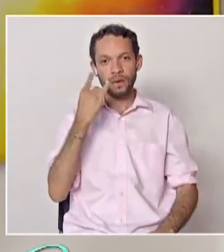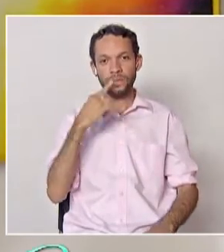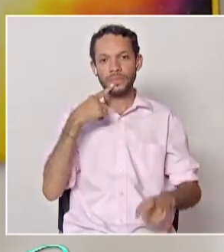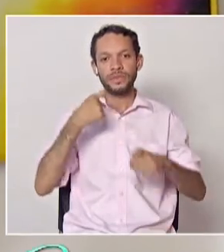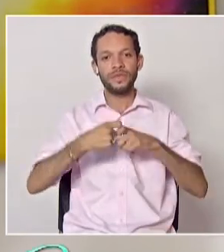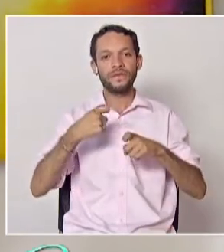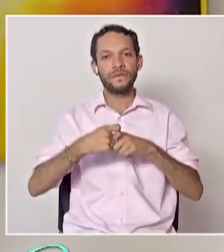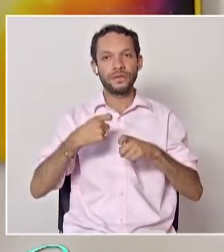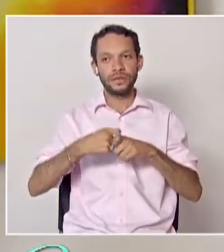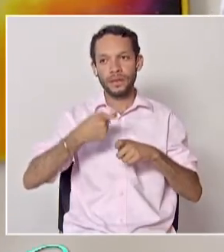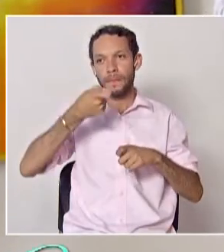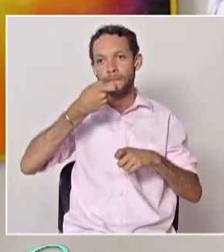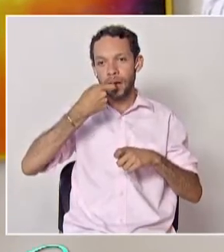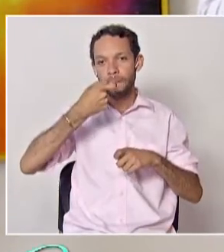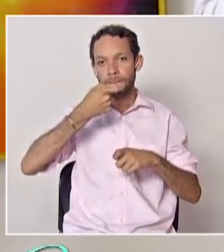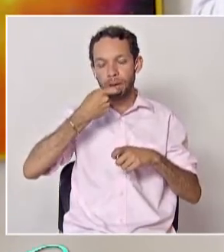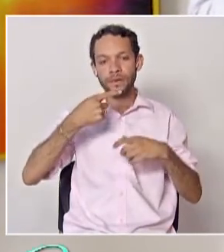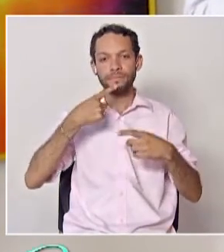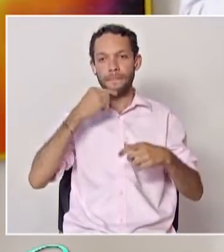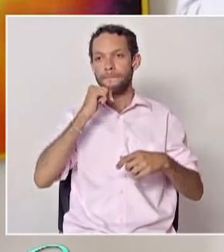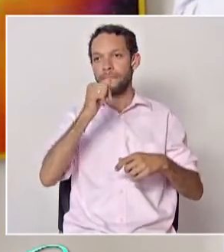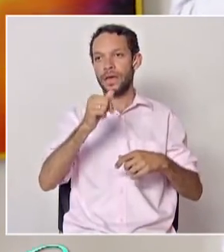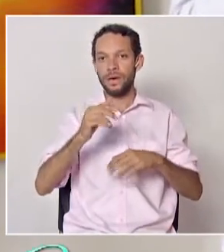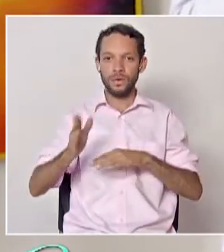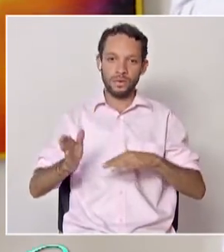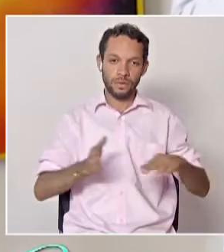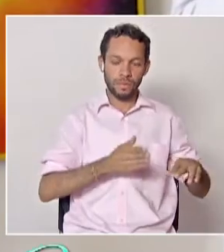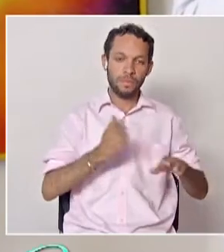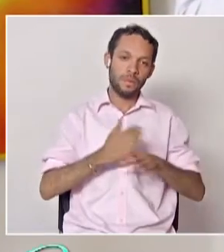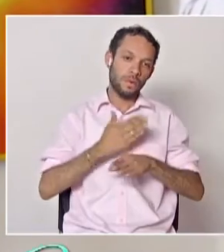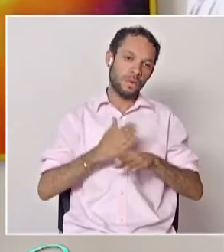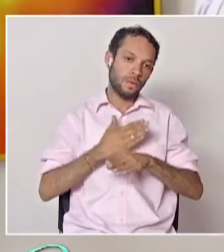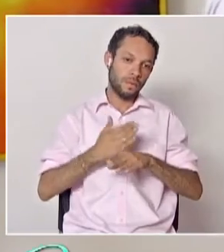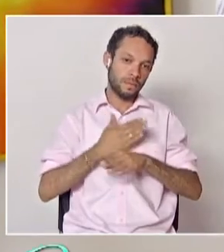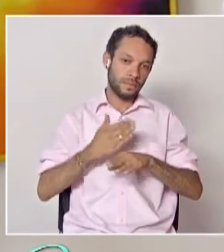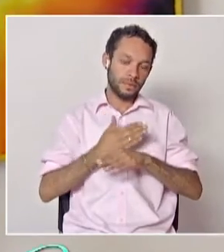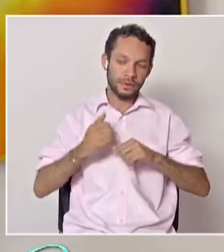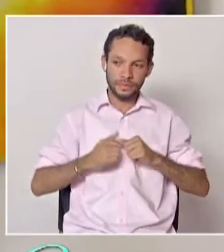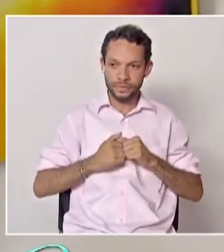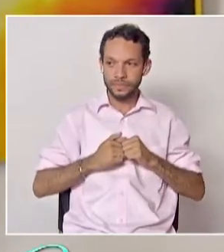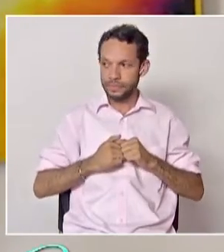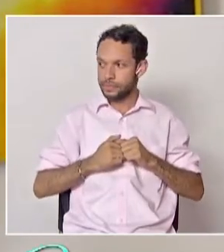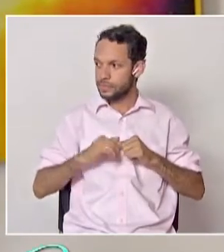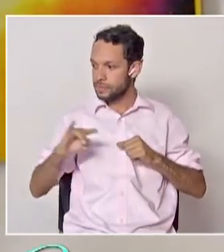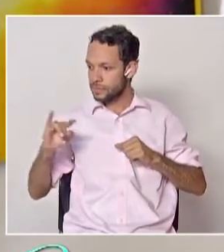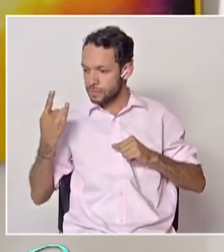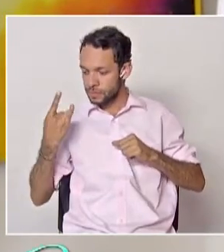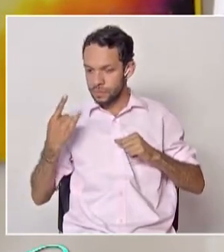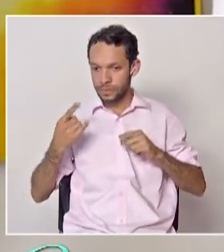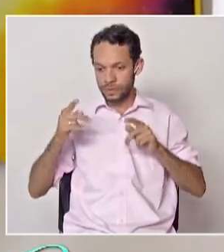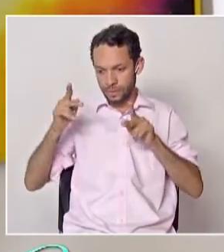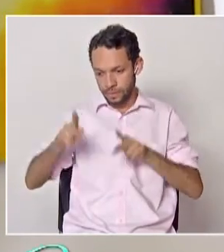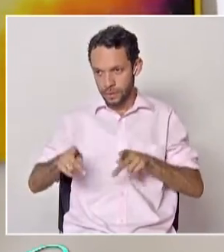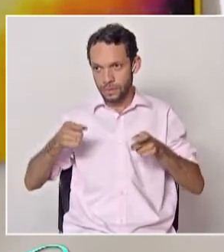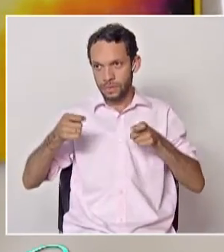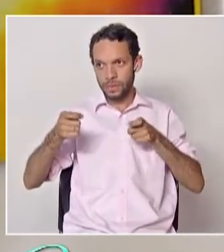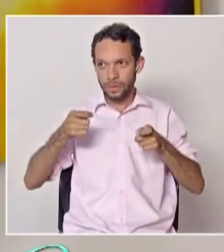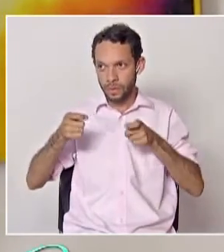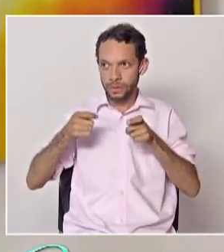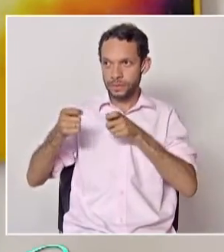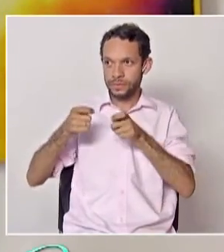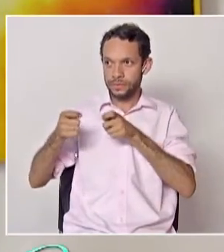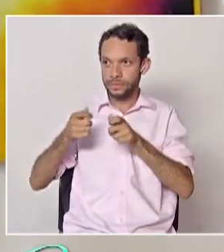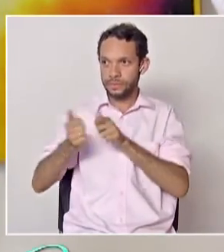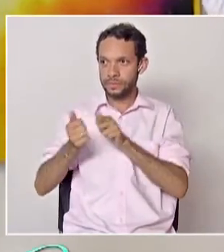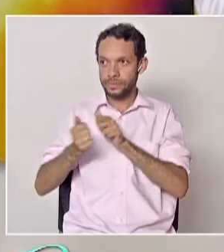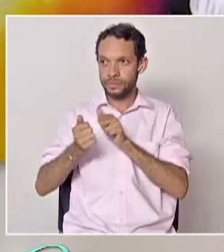estos correctivos de las vértebras. Y en cambio estos procedimientos lo que hacen